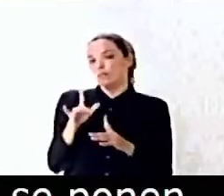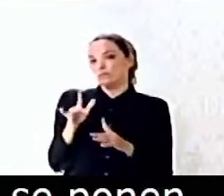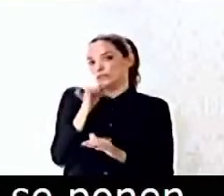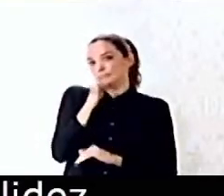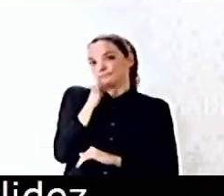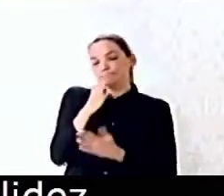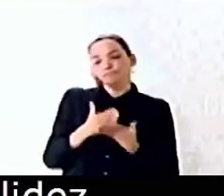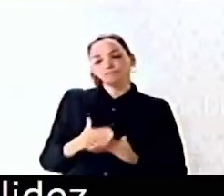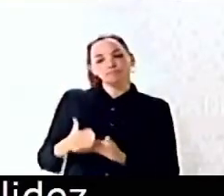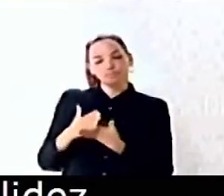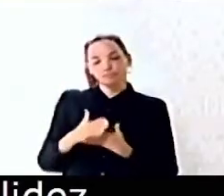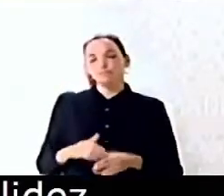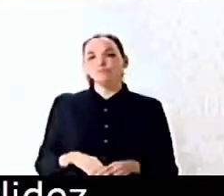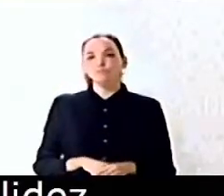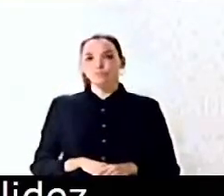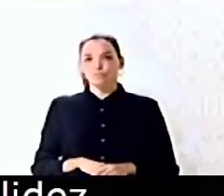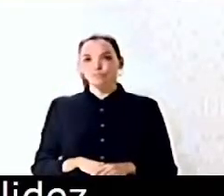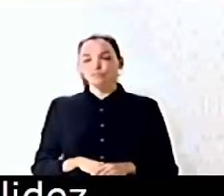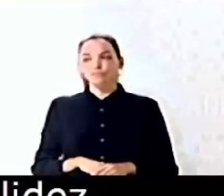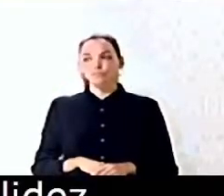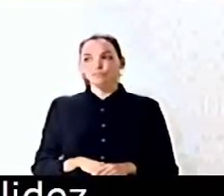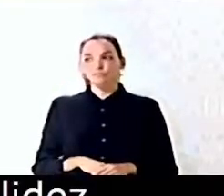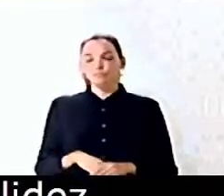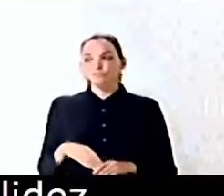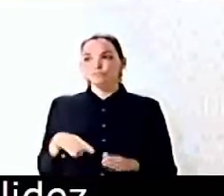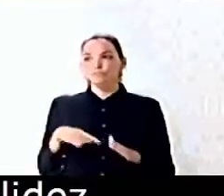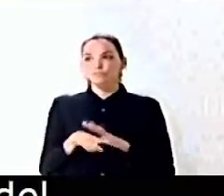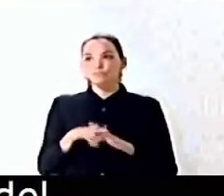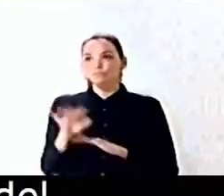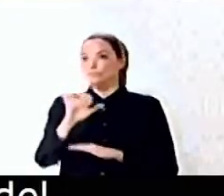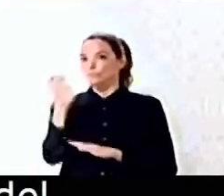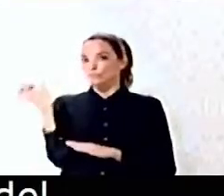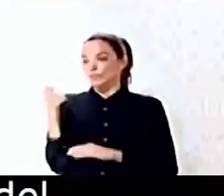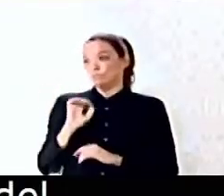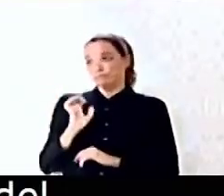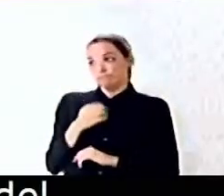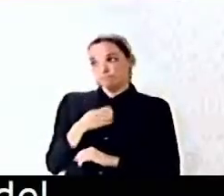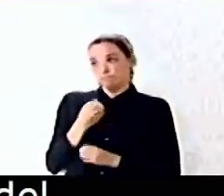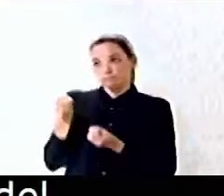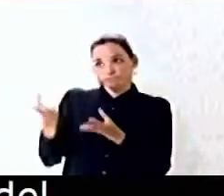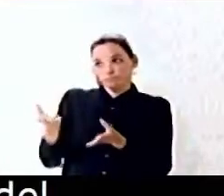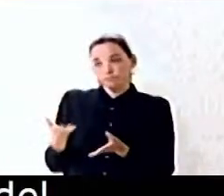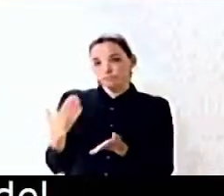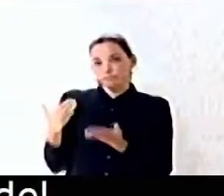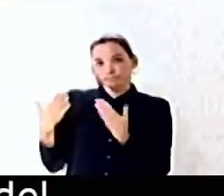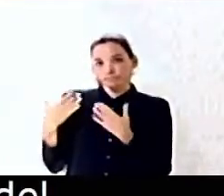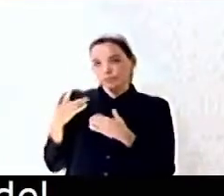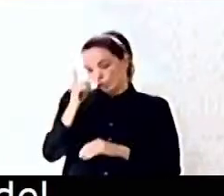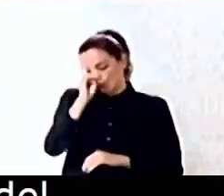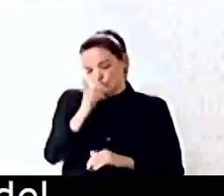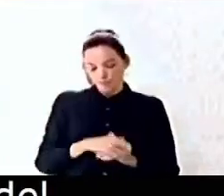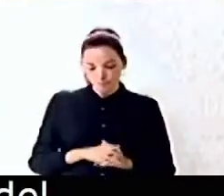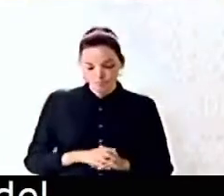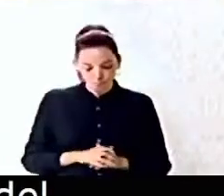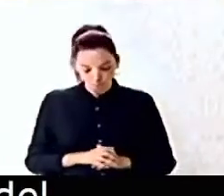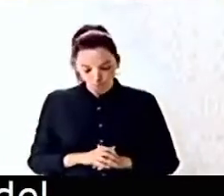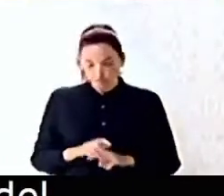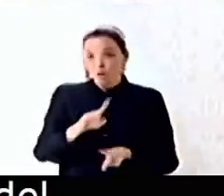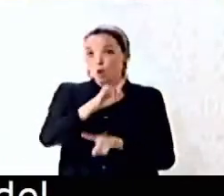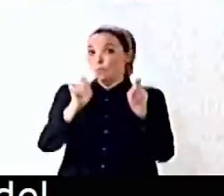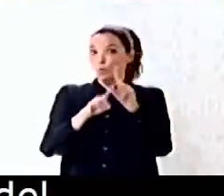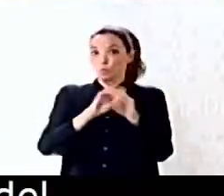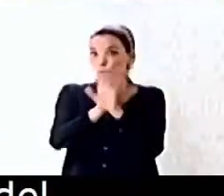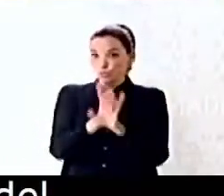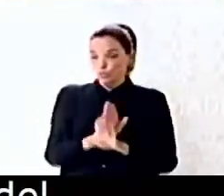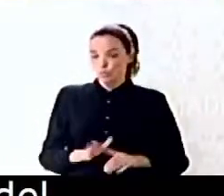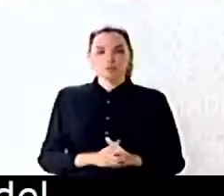EMA, la Agencia Europea del Medicamento. No soy capaz, con Janssen no soy capaz de hablar de plazo. Y la última, consejero, ¿han terminado